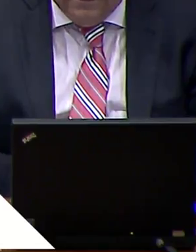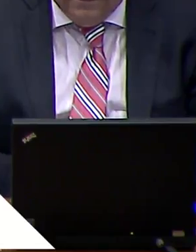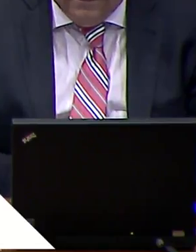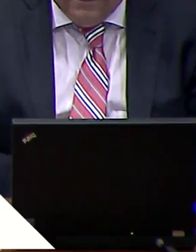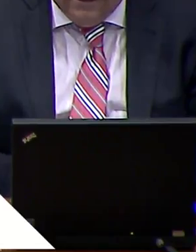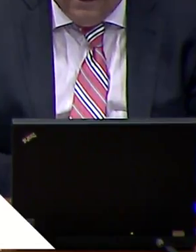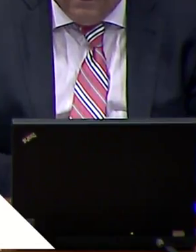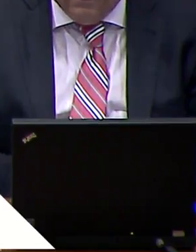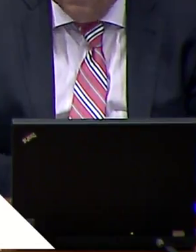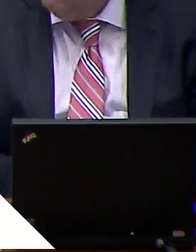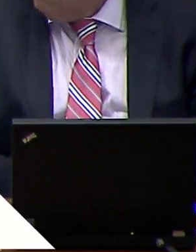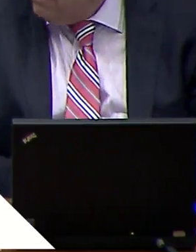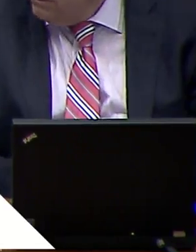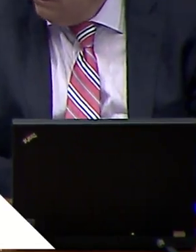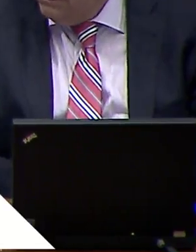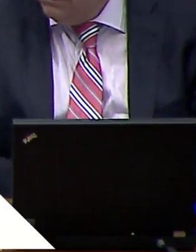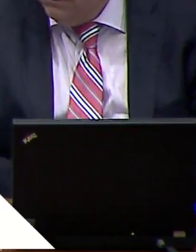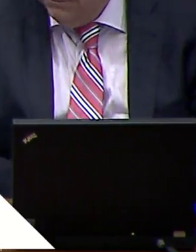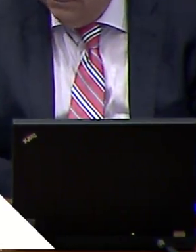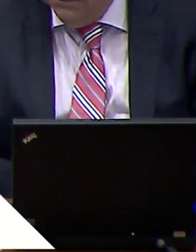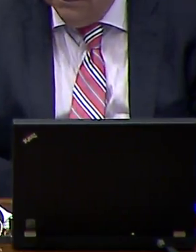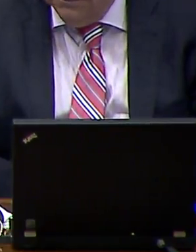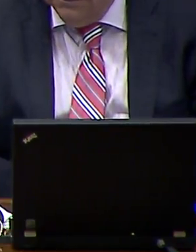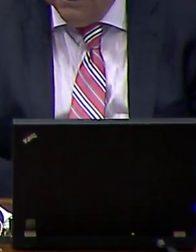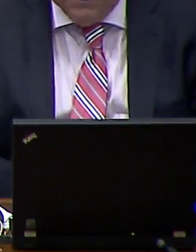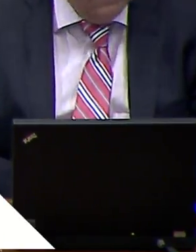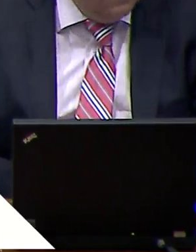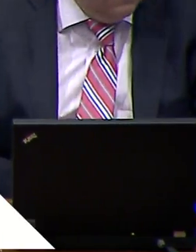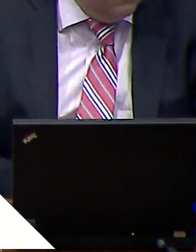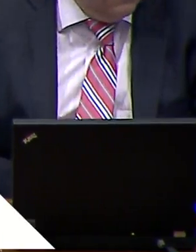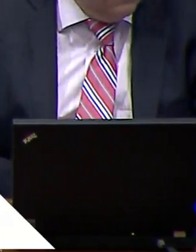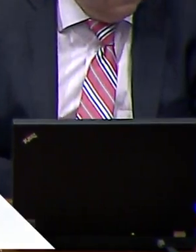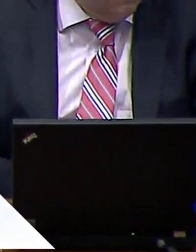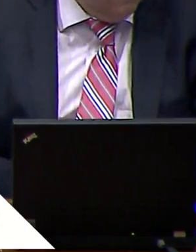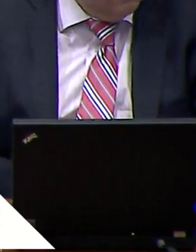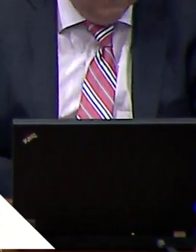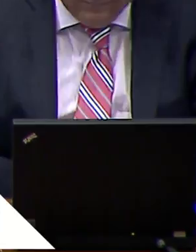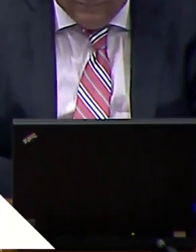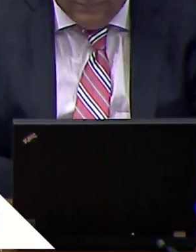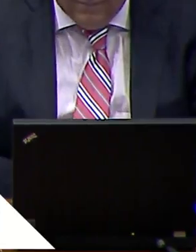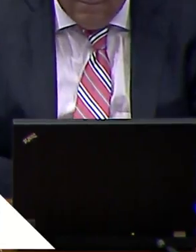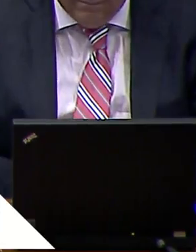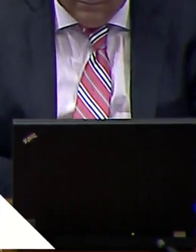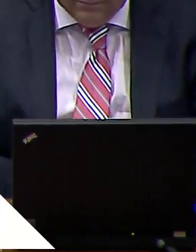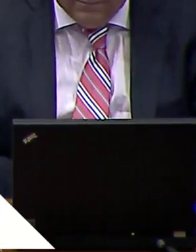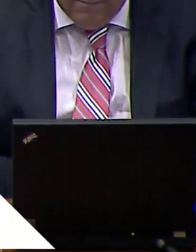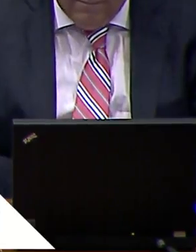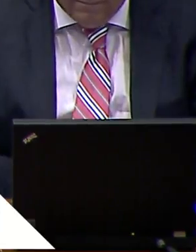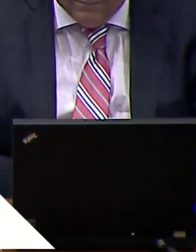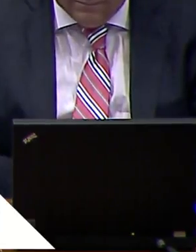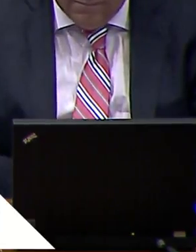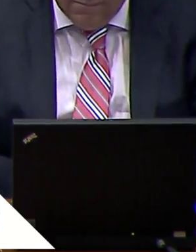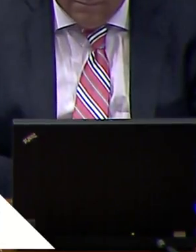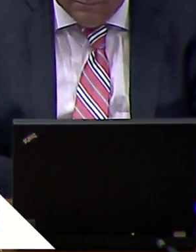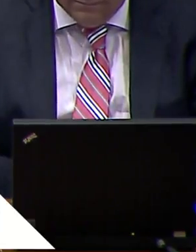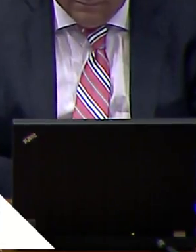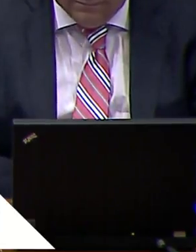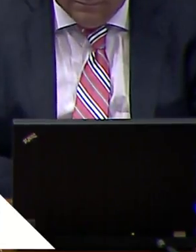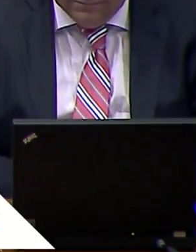polivalente Fidel Pinochet Lebrun de la comuna de San Bernardo que vienen acompañados por la por don